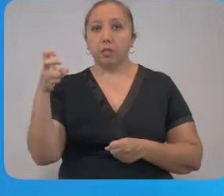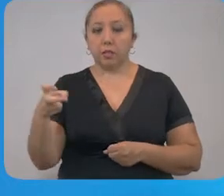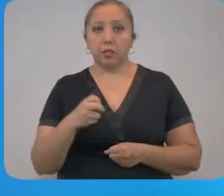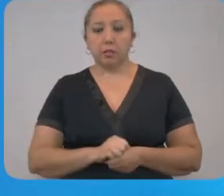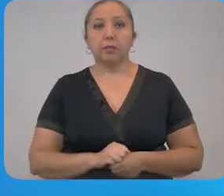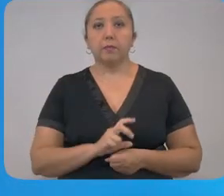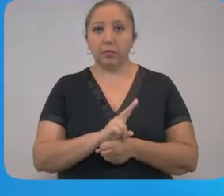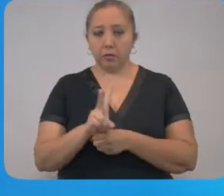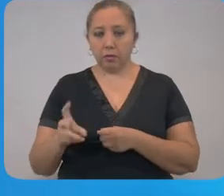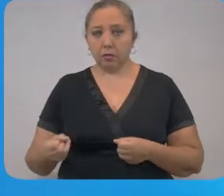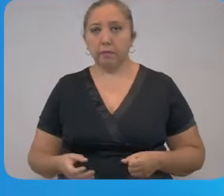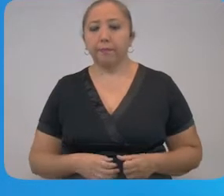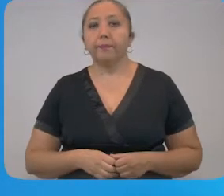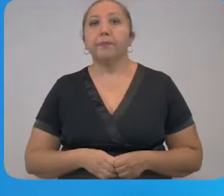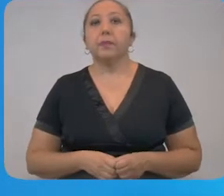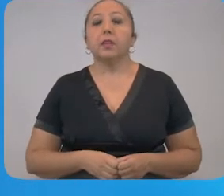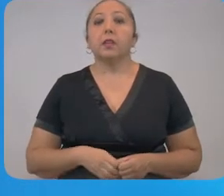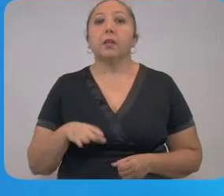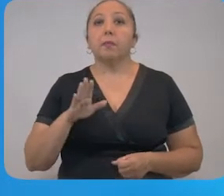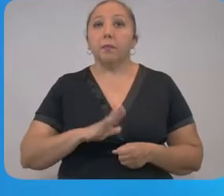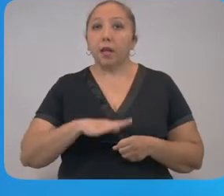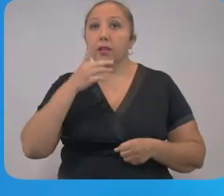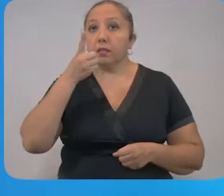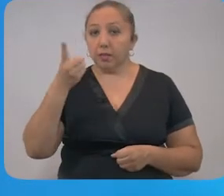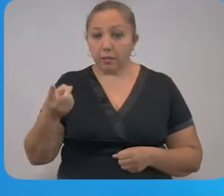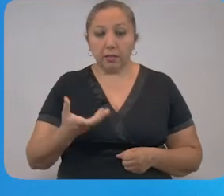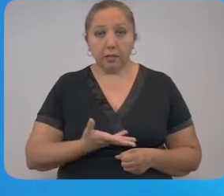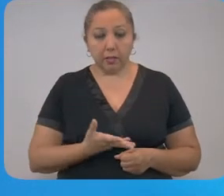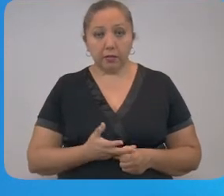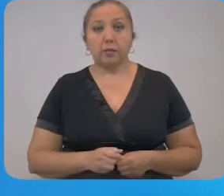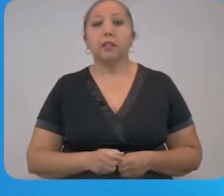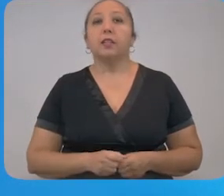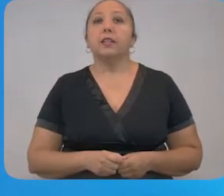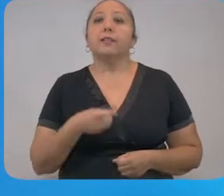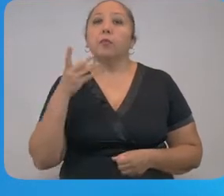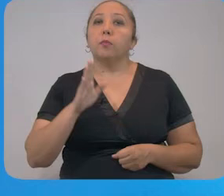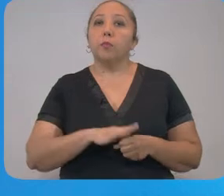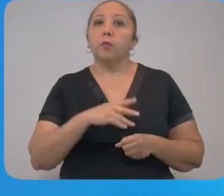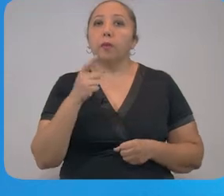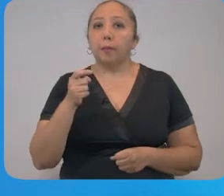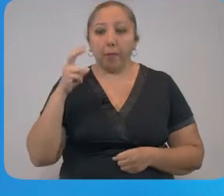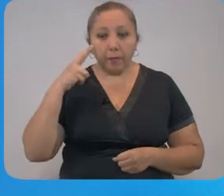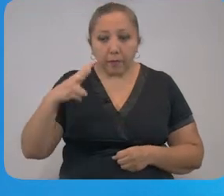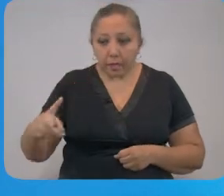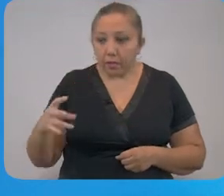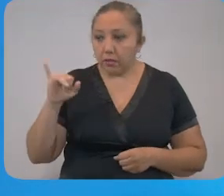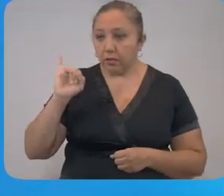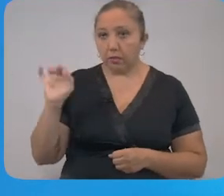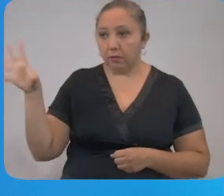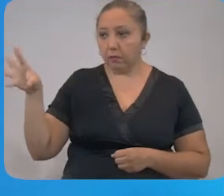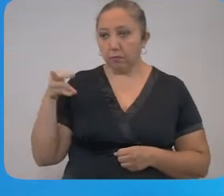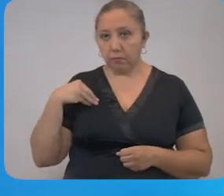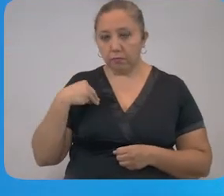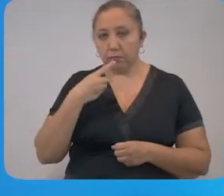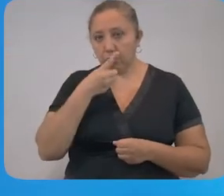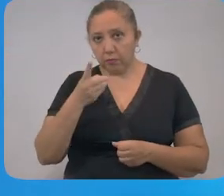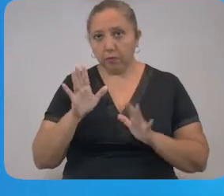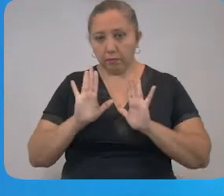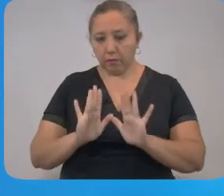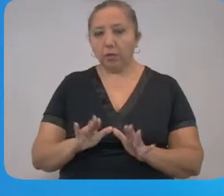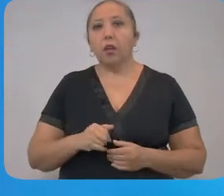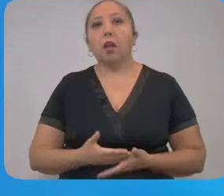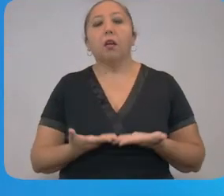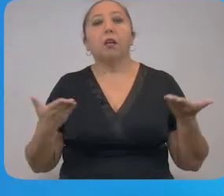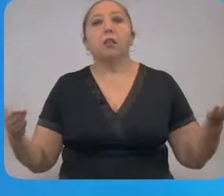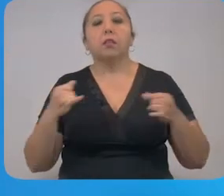estos operativos. Esta mayor vigilancia epidemiológica permitirá cortar oportunamente cadenas de contagio. A